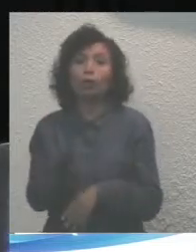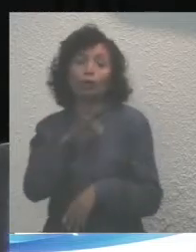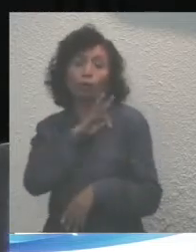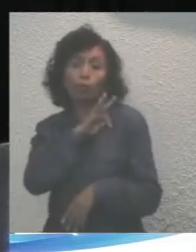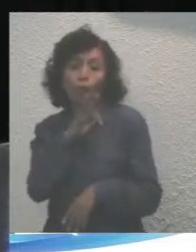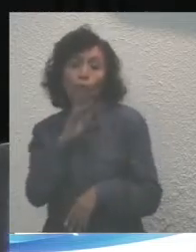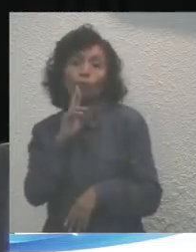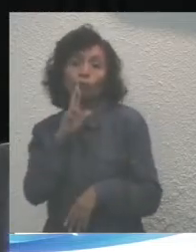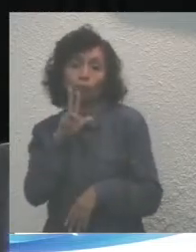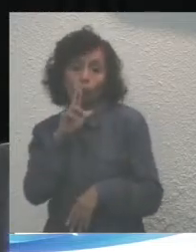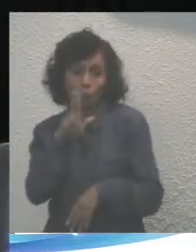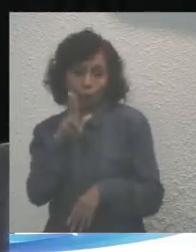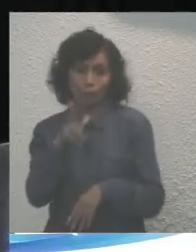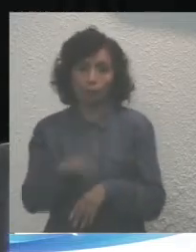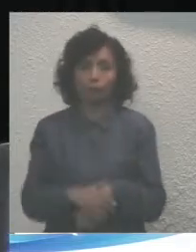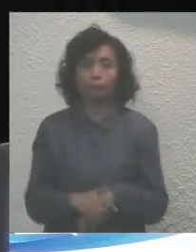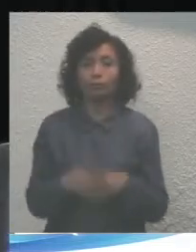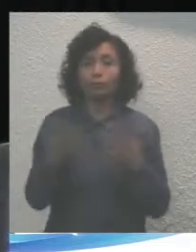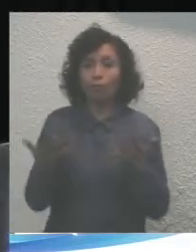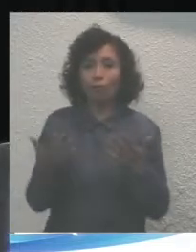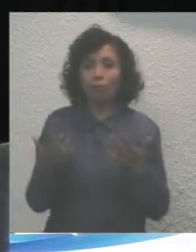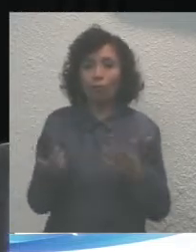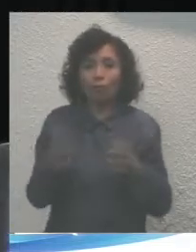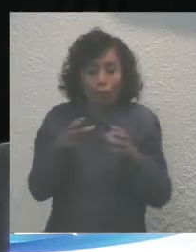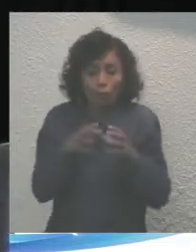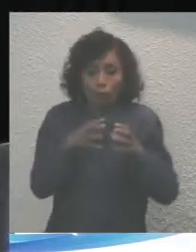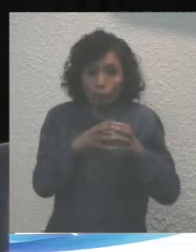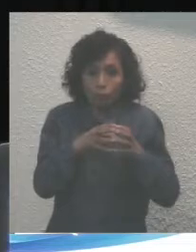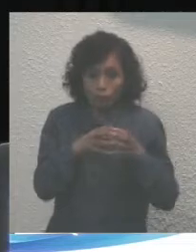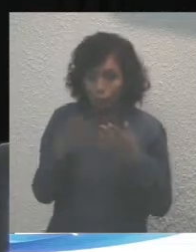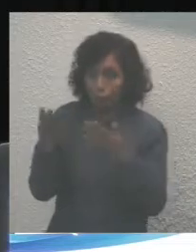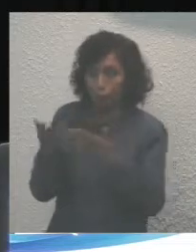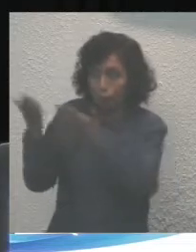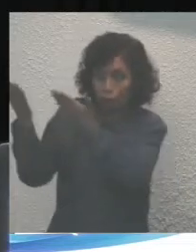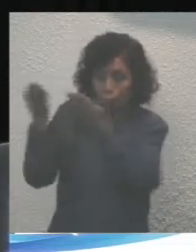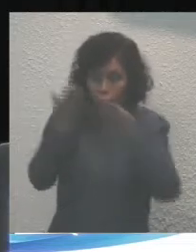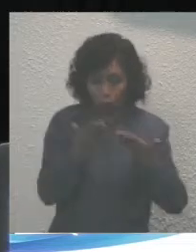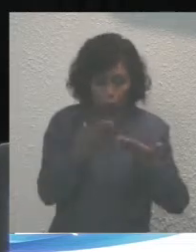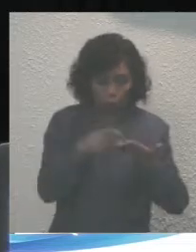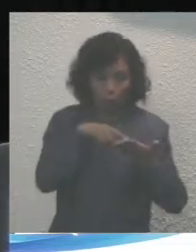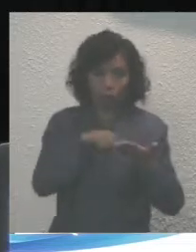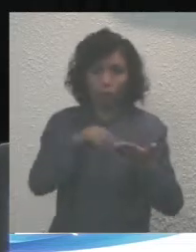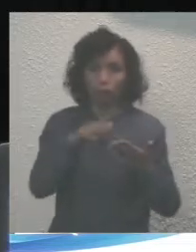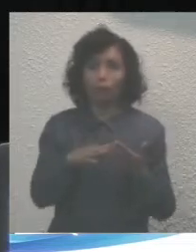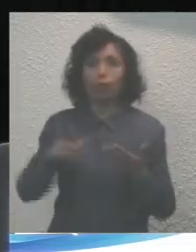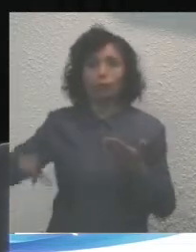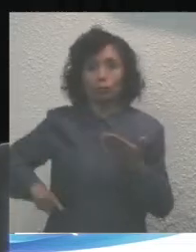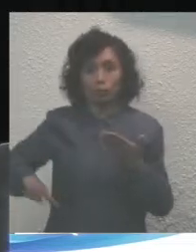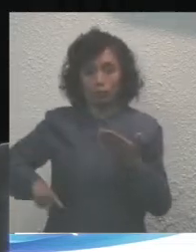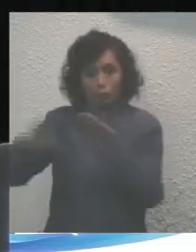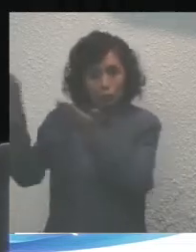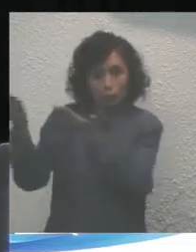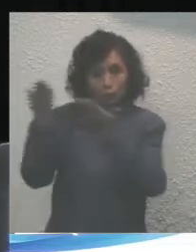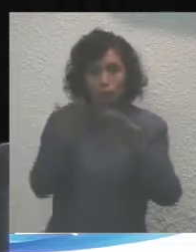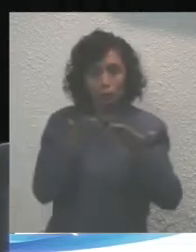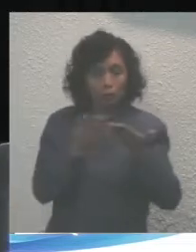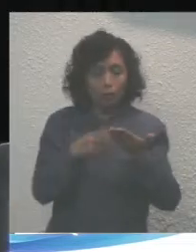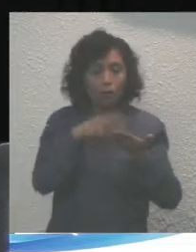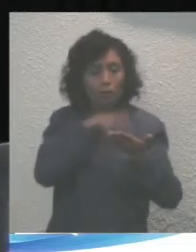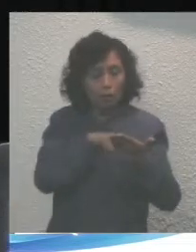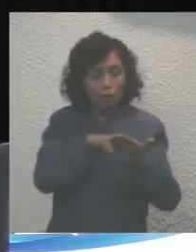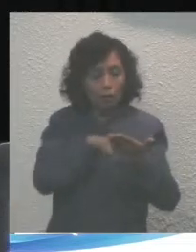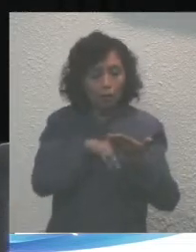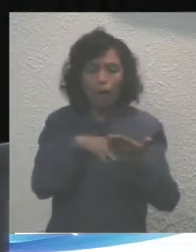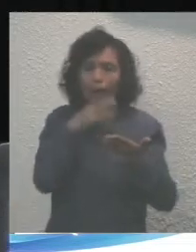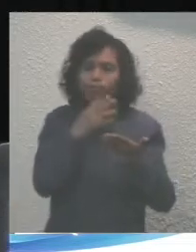mejor. En lo interno, el documento que hoy hemos recibido del señor gobernador será tornado para